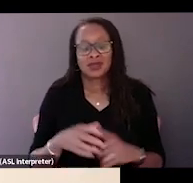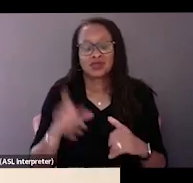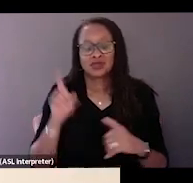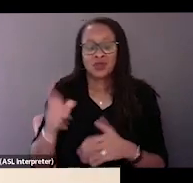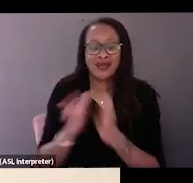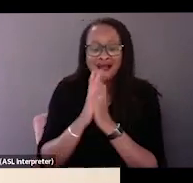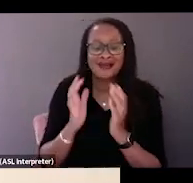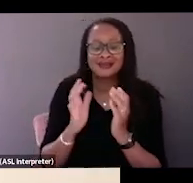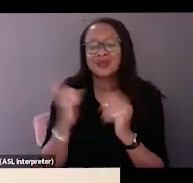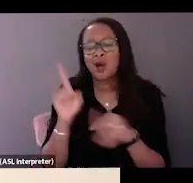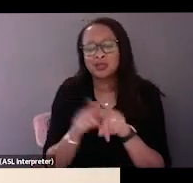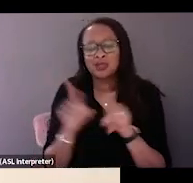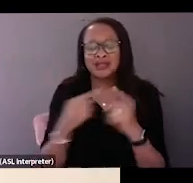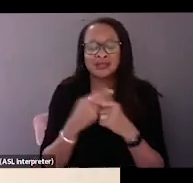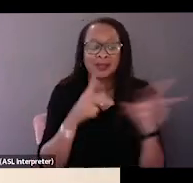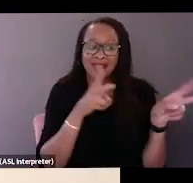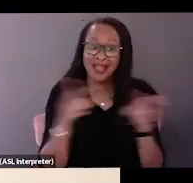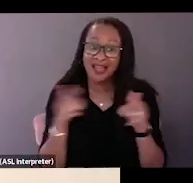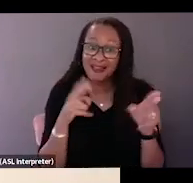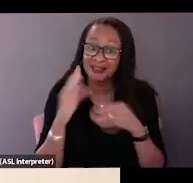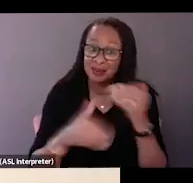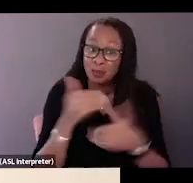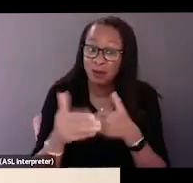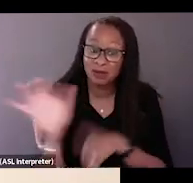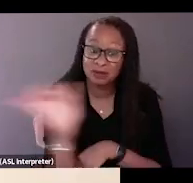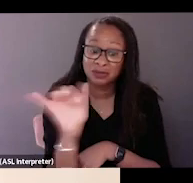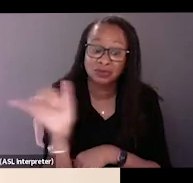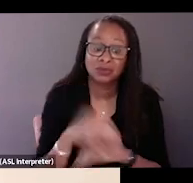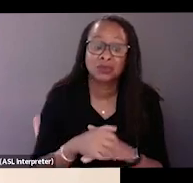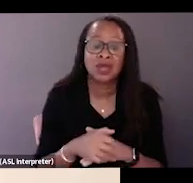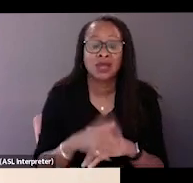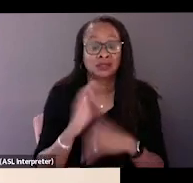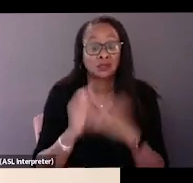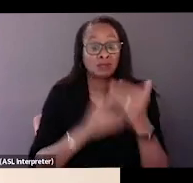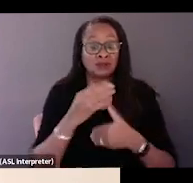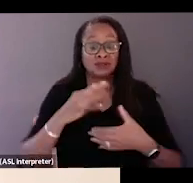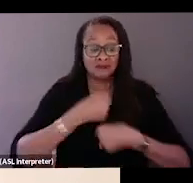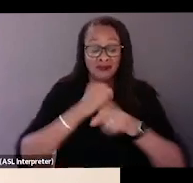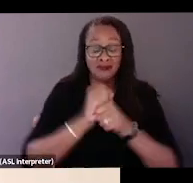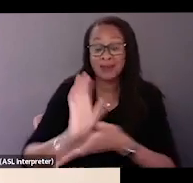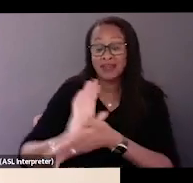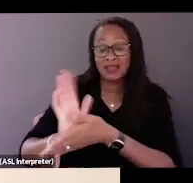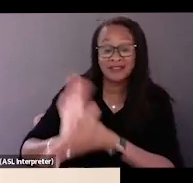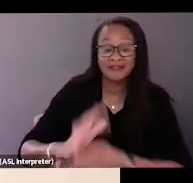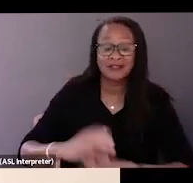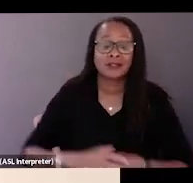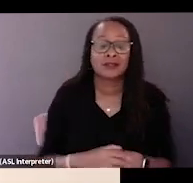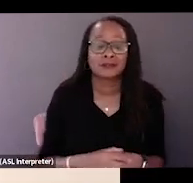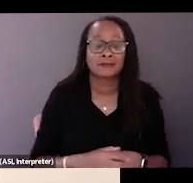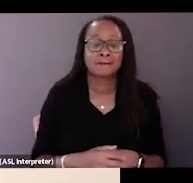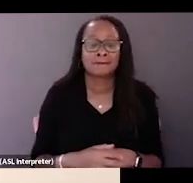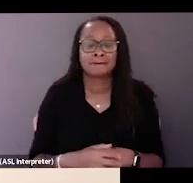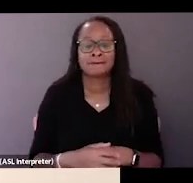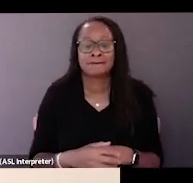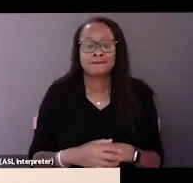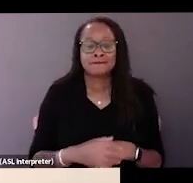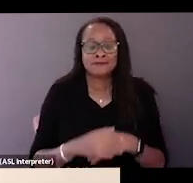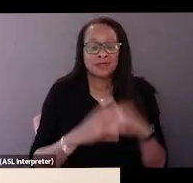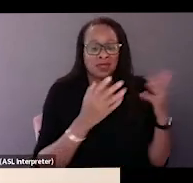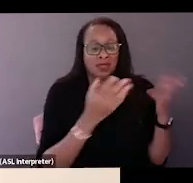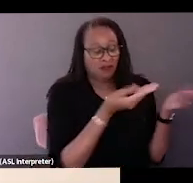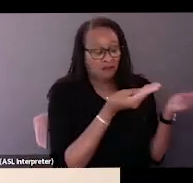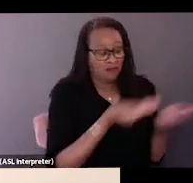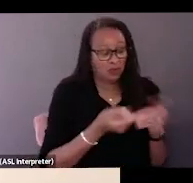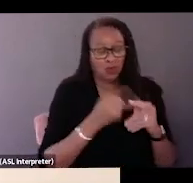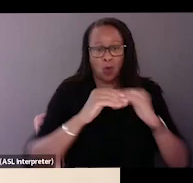la película fluye también como muy de un plano a otro. Y es esto mismo, ¿no? O sea, con la